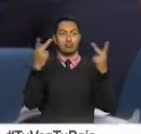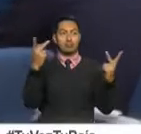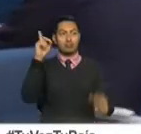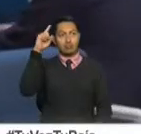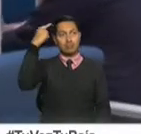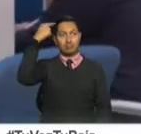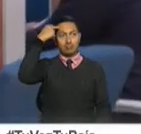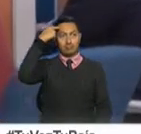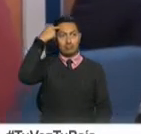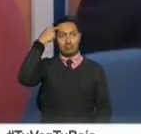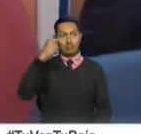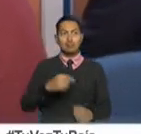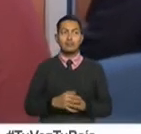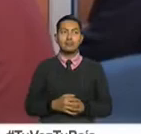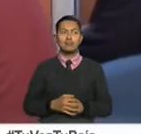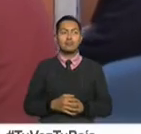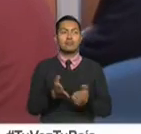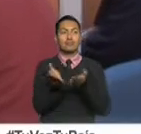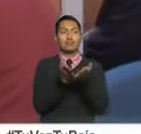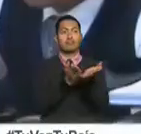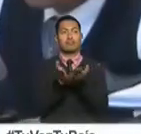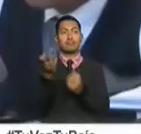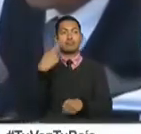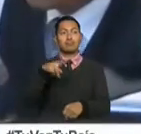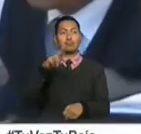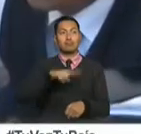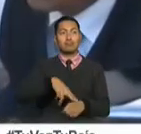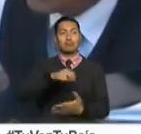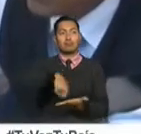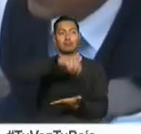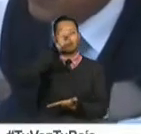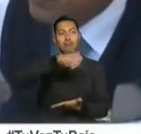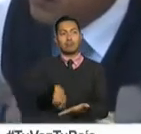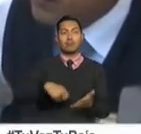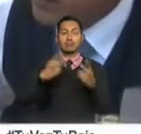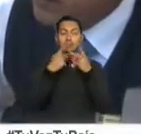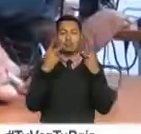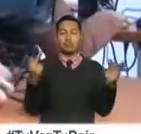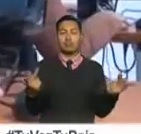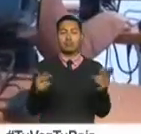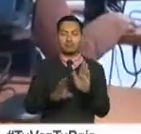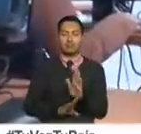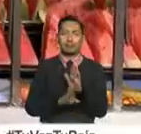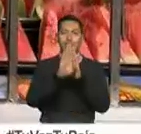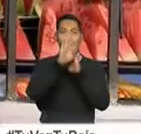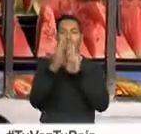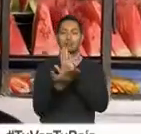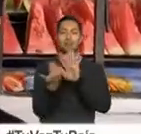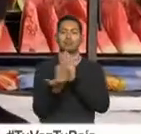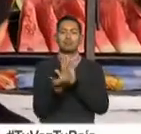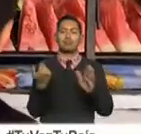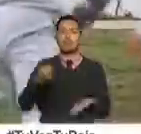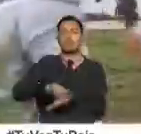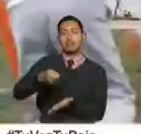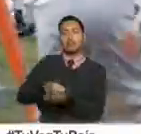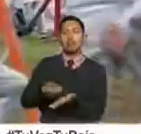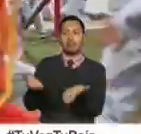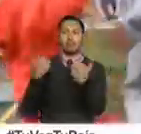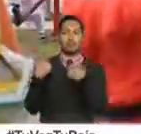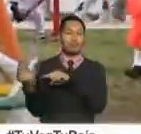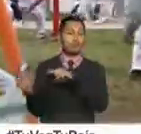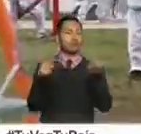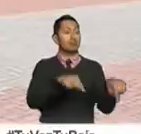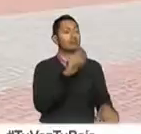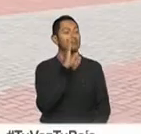De parte del Estado, el Servicio Nacional de Contratación Pública desarrolló un catálogo para el arrendamiento de bares escolares.